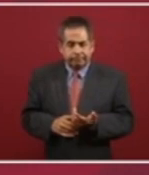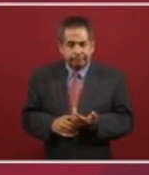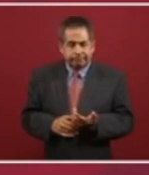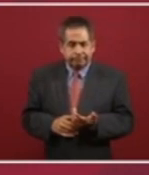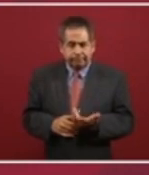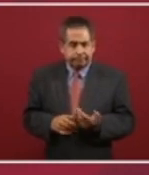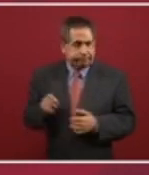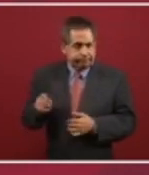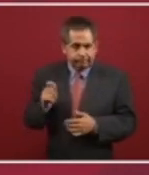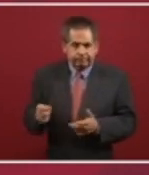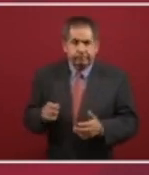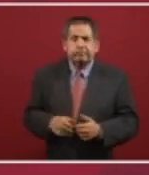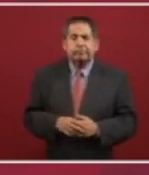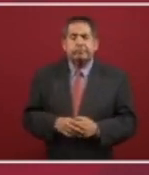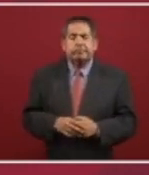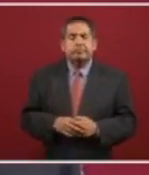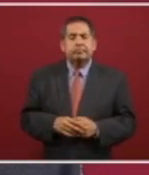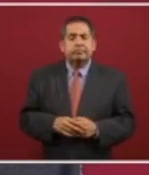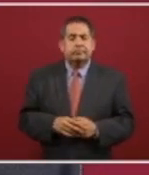de